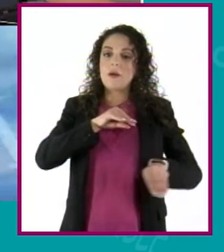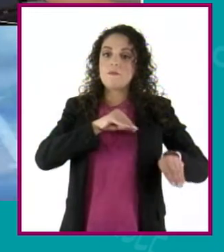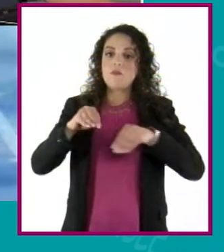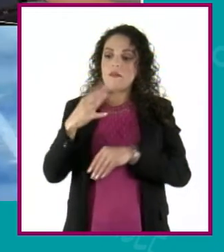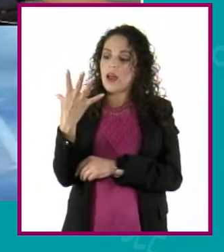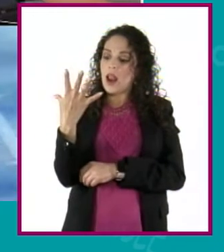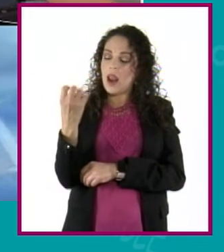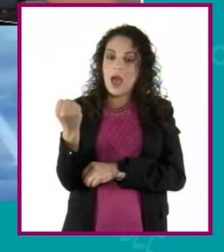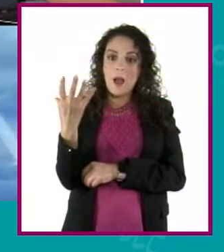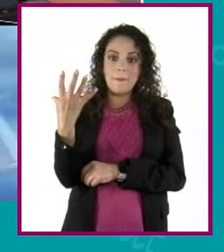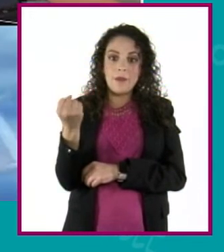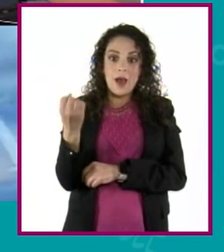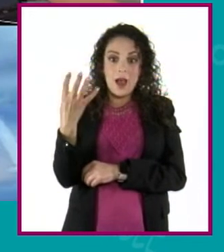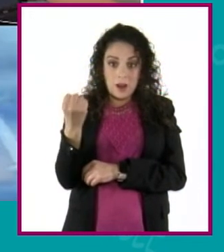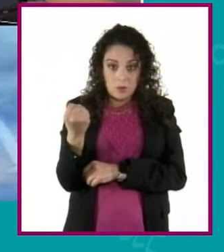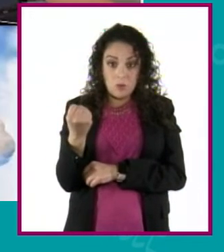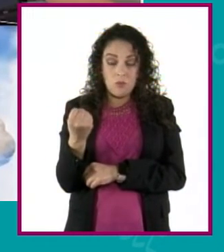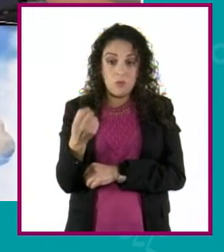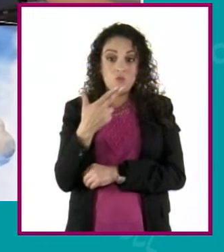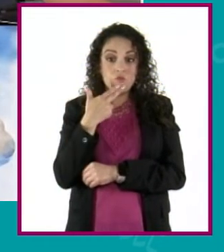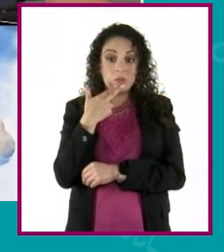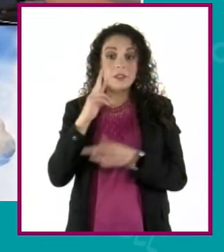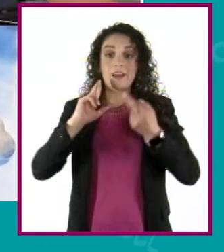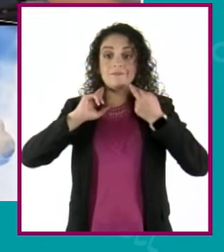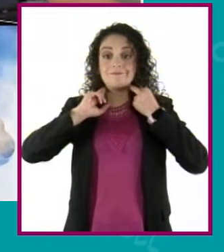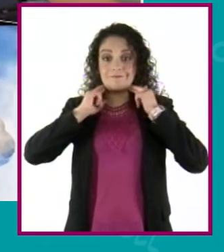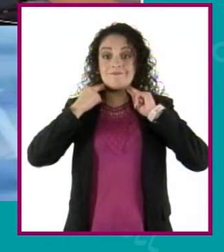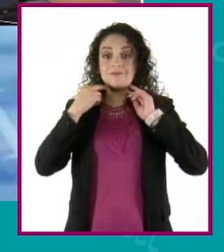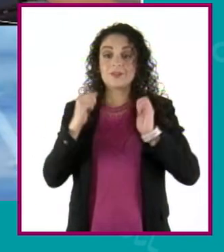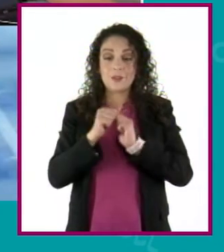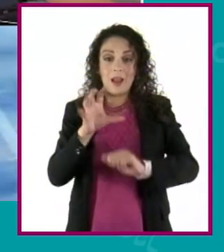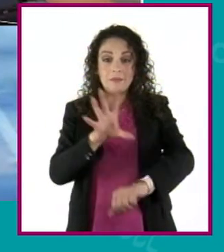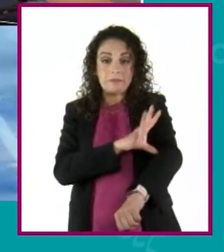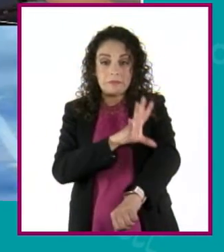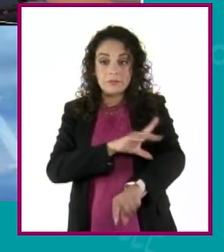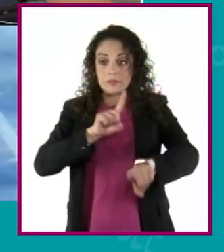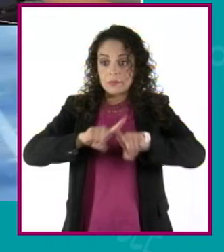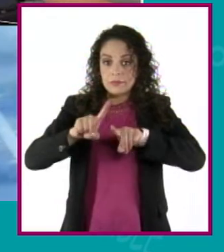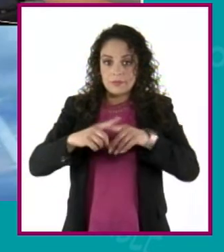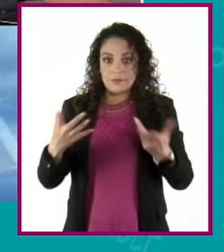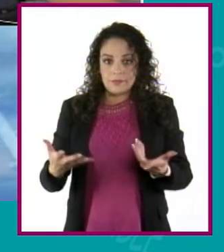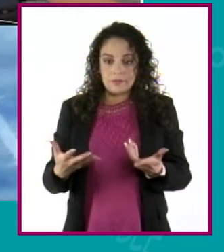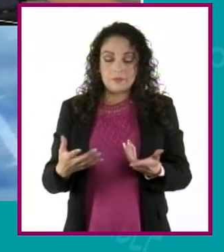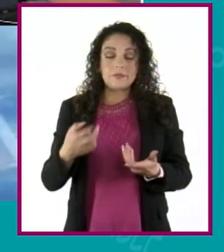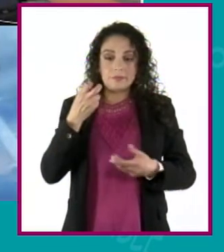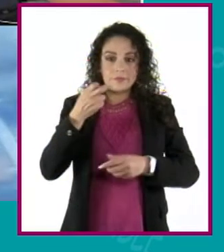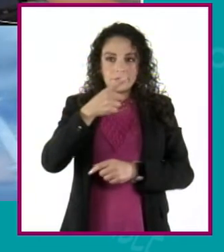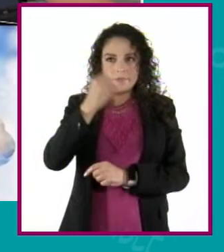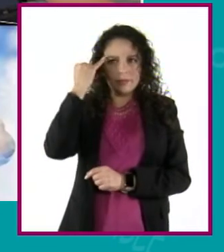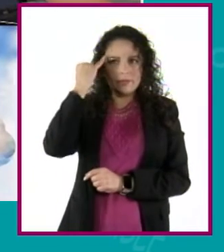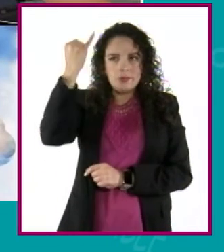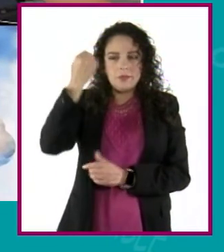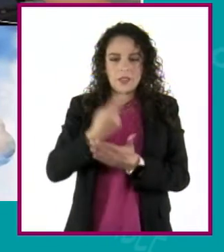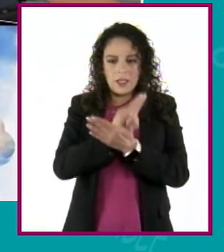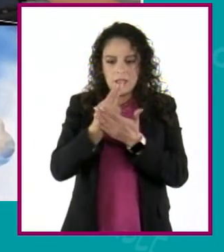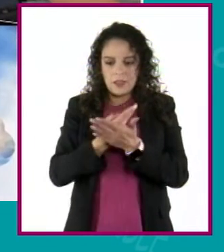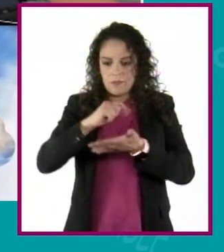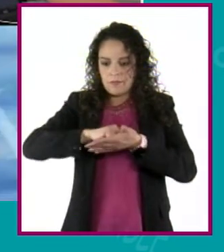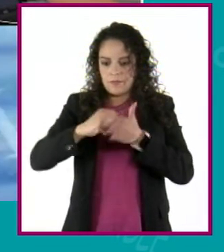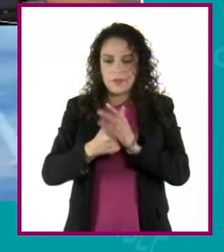este mundo está haciendo que no solamente esto que considerábamos que el dibujo técnico era una representación en